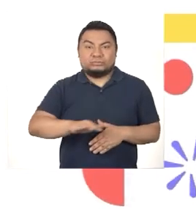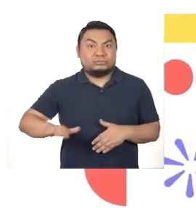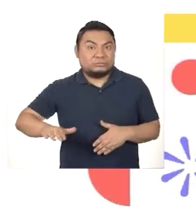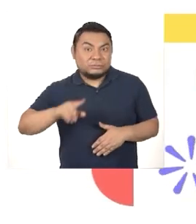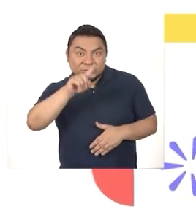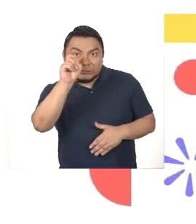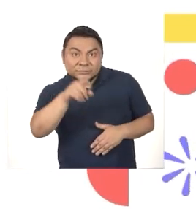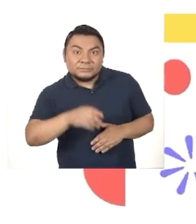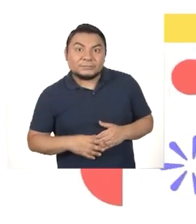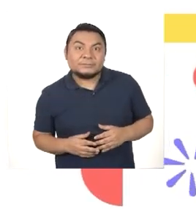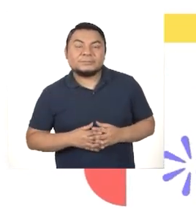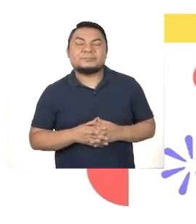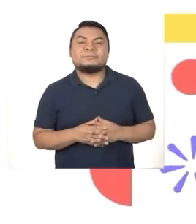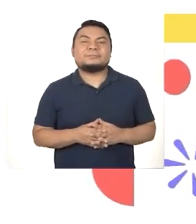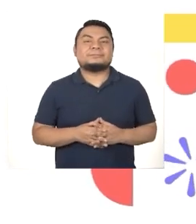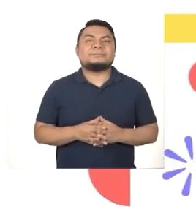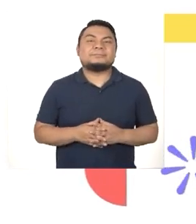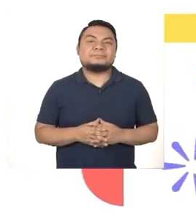e hijos.